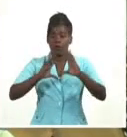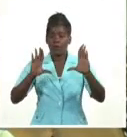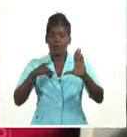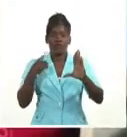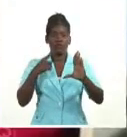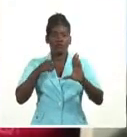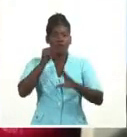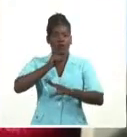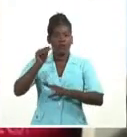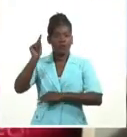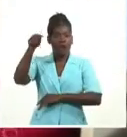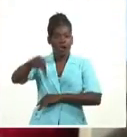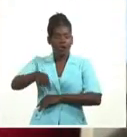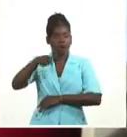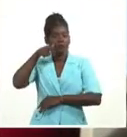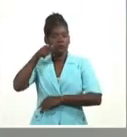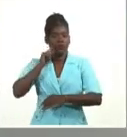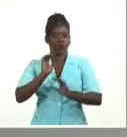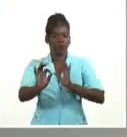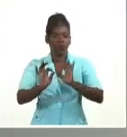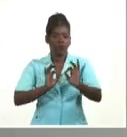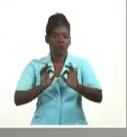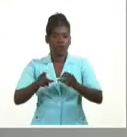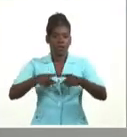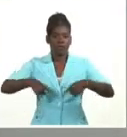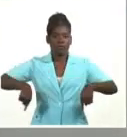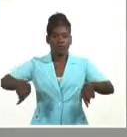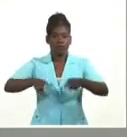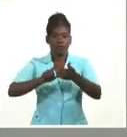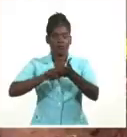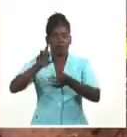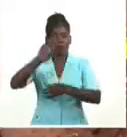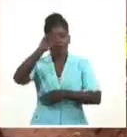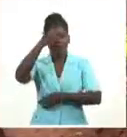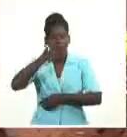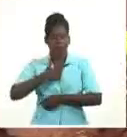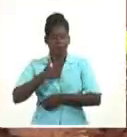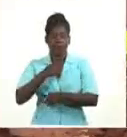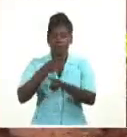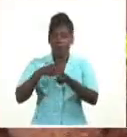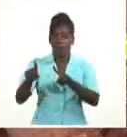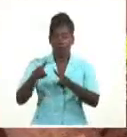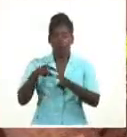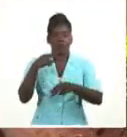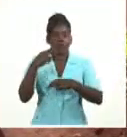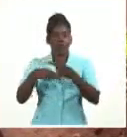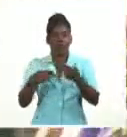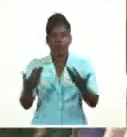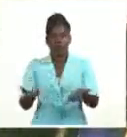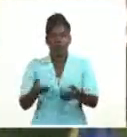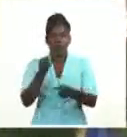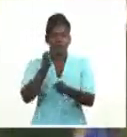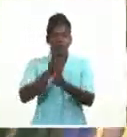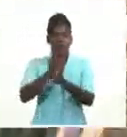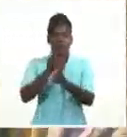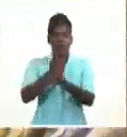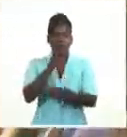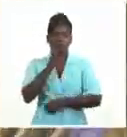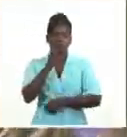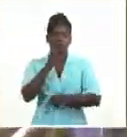Pedroso. También examinaron la disponibilidad de combustibles de los grupos de electrógenos, la cosecha y comercialización de los productos